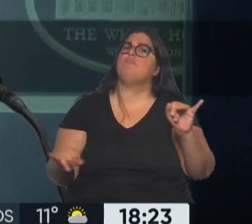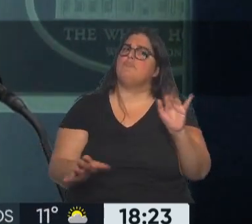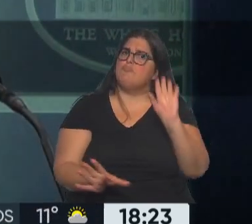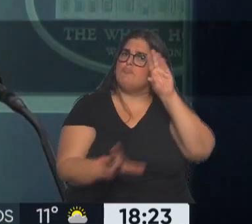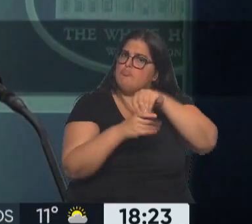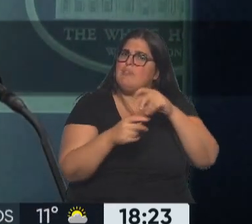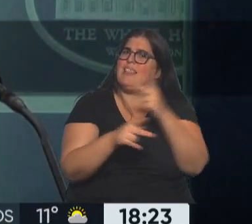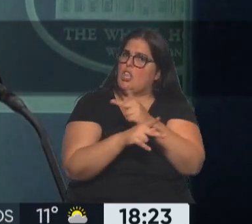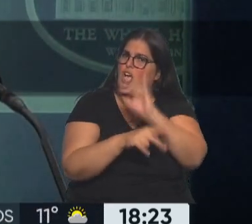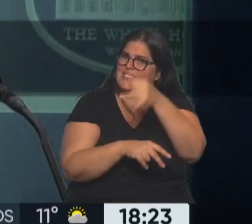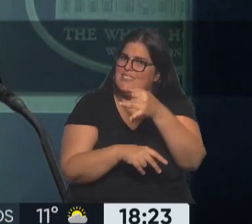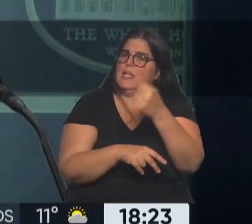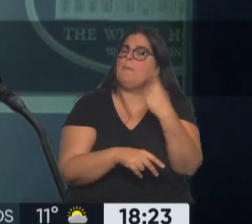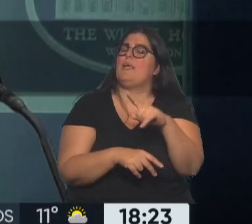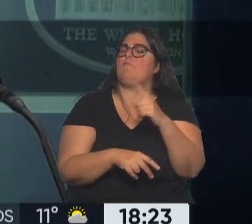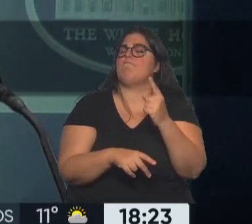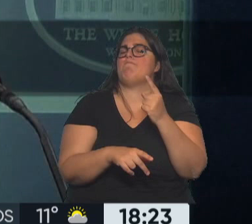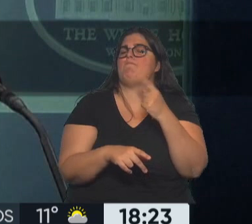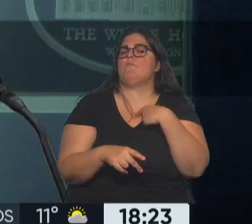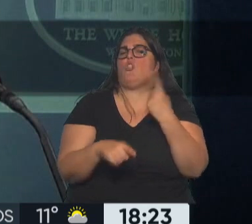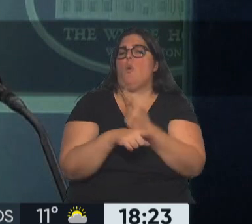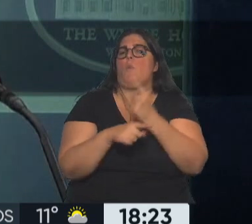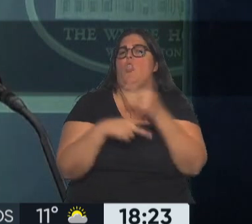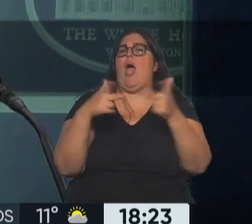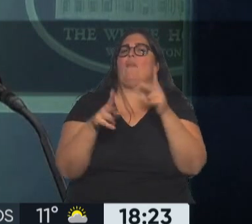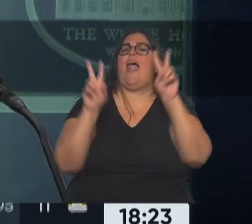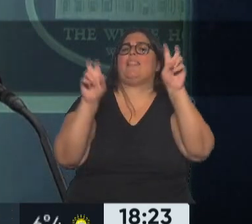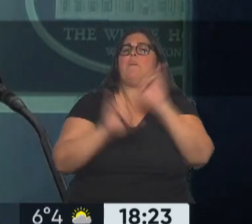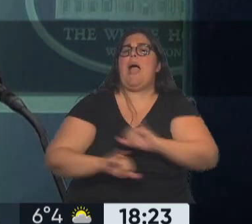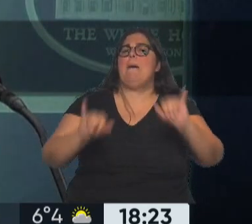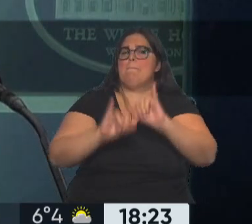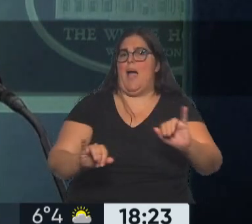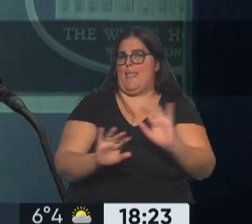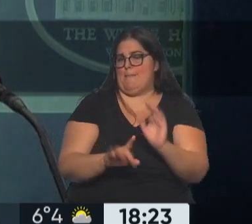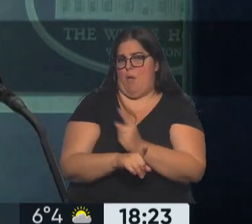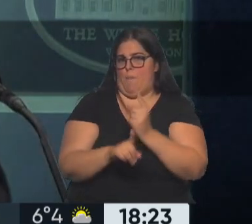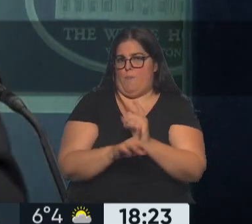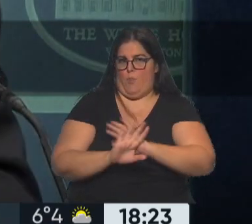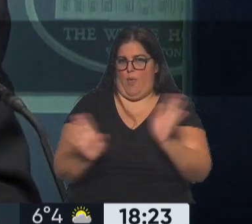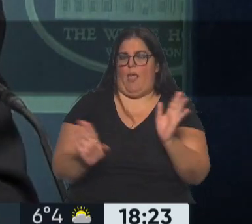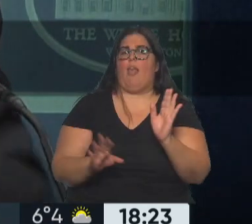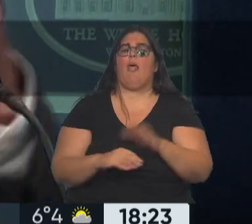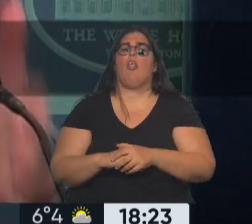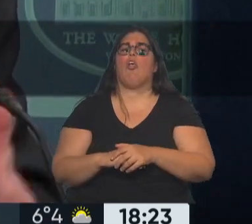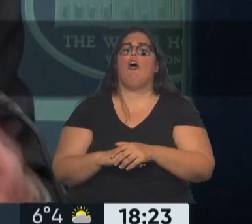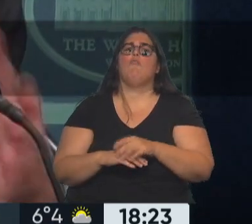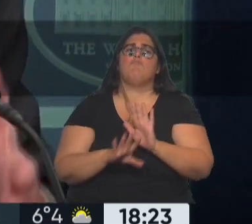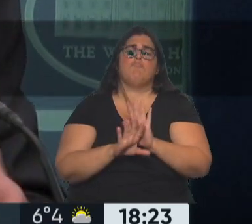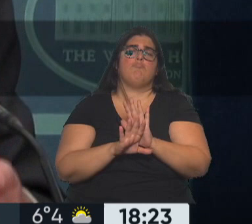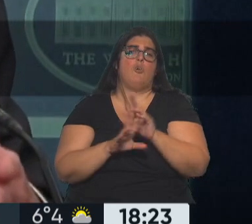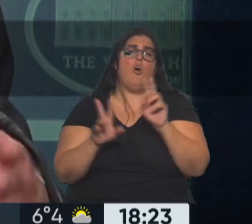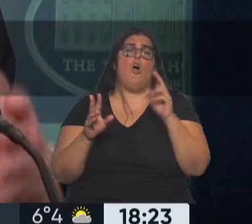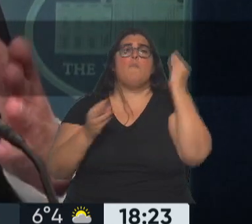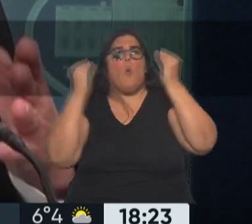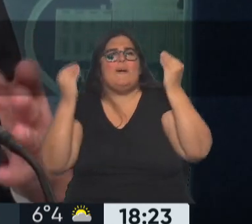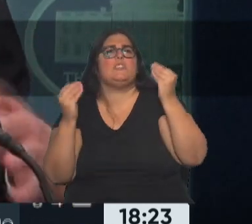cannot speak, nor will I speak for the campaign. I can't do that or their decisions. Nothing's changed about the national security